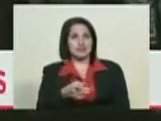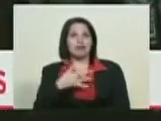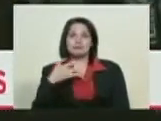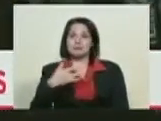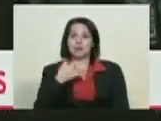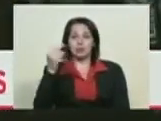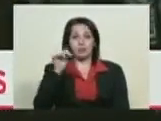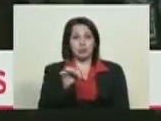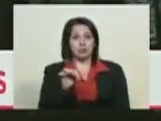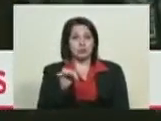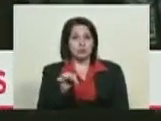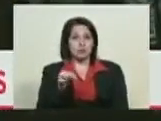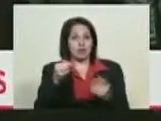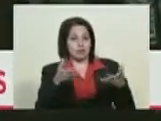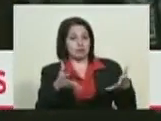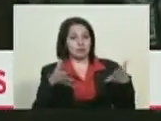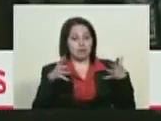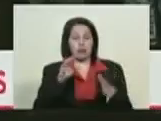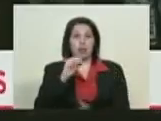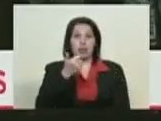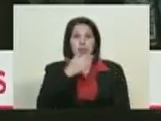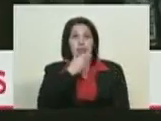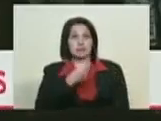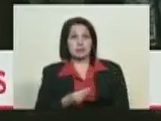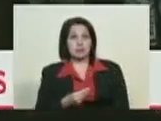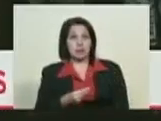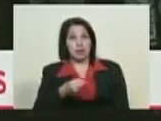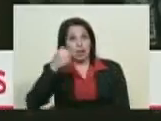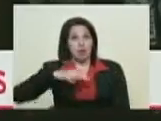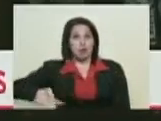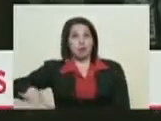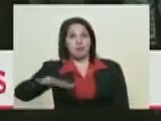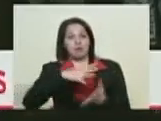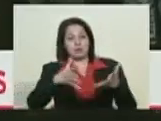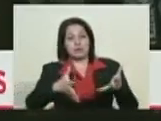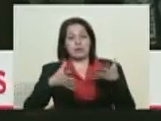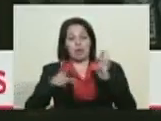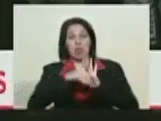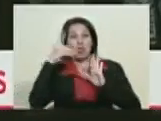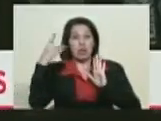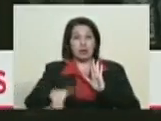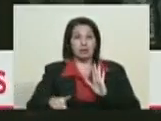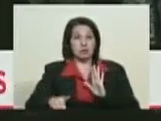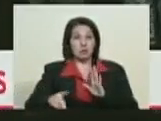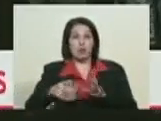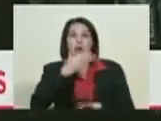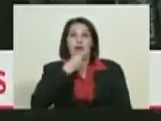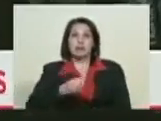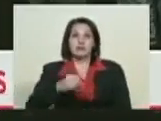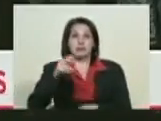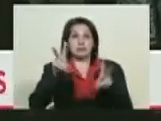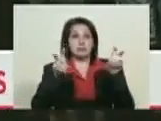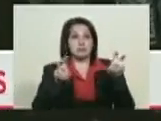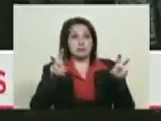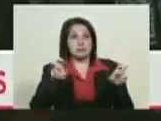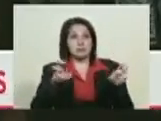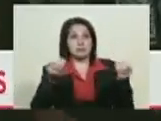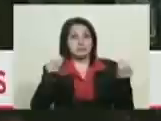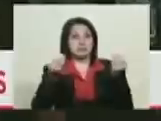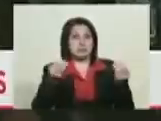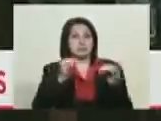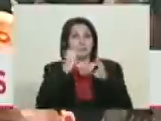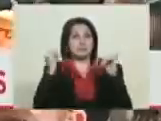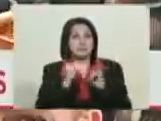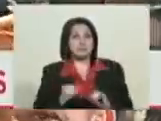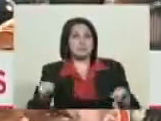siento hoy. Con la victoria del 10 de diciembre, el pueblo se ha ganado el derecho a unas Navidades victoriosas,